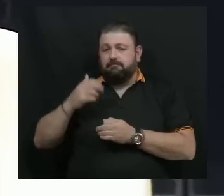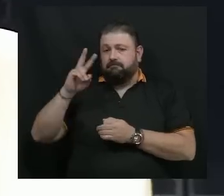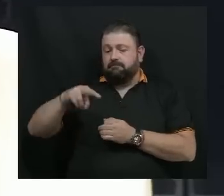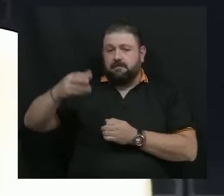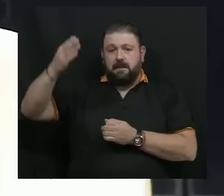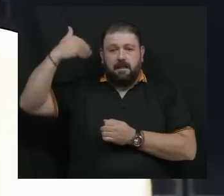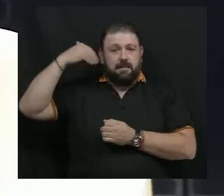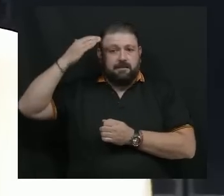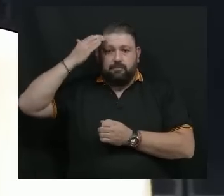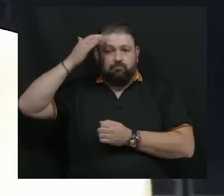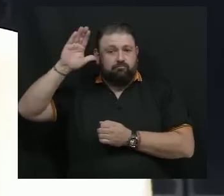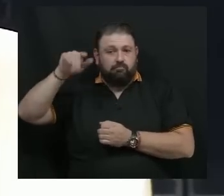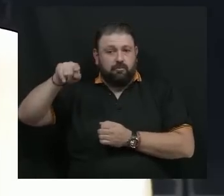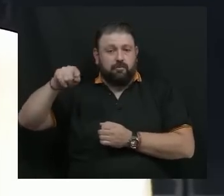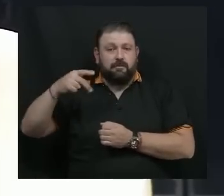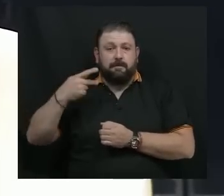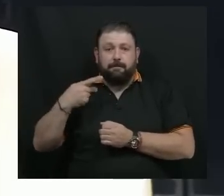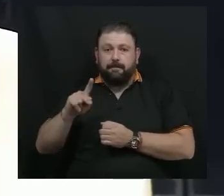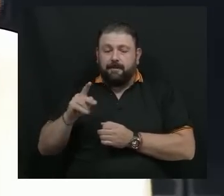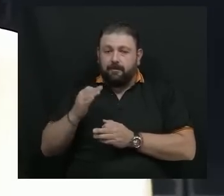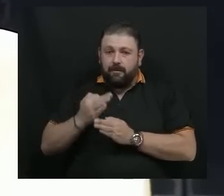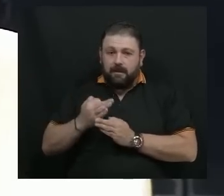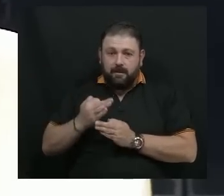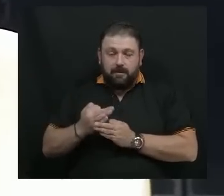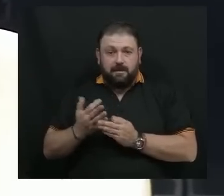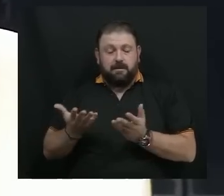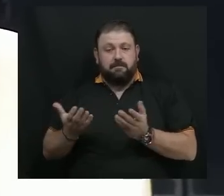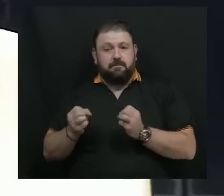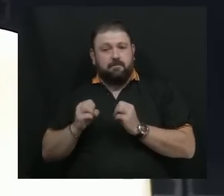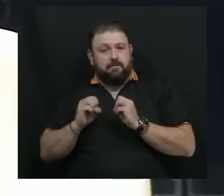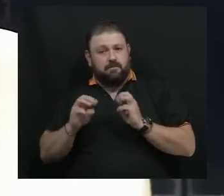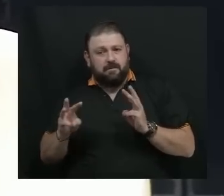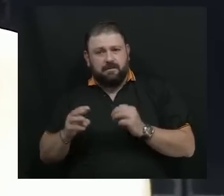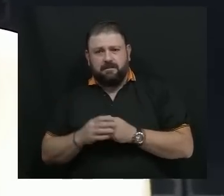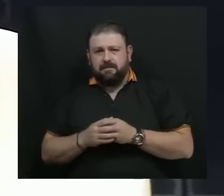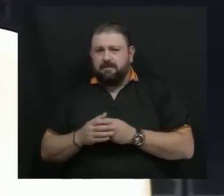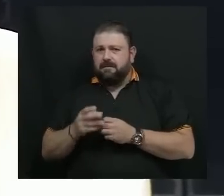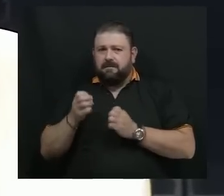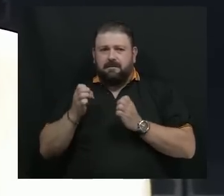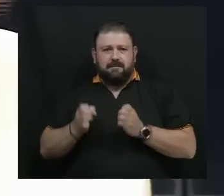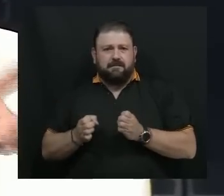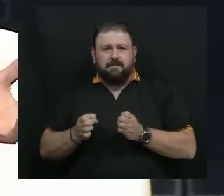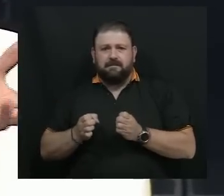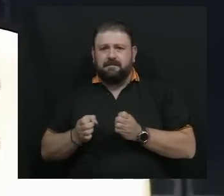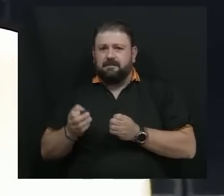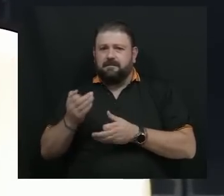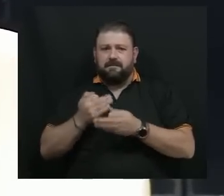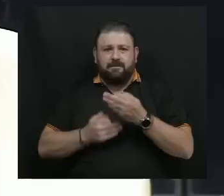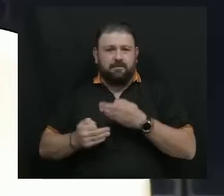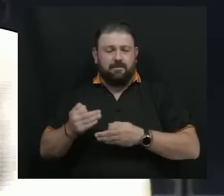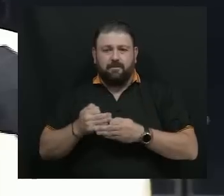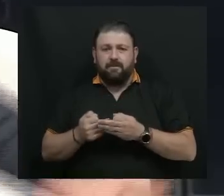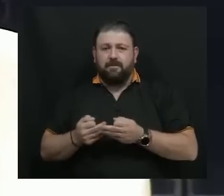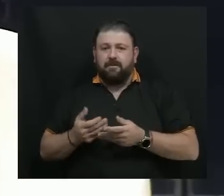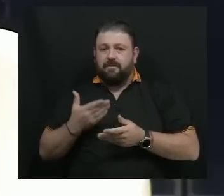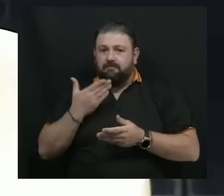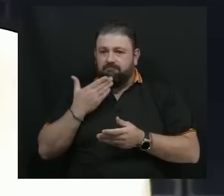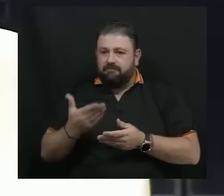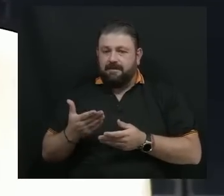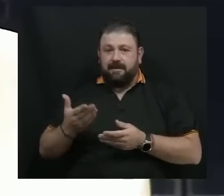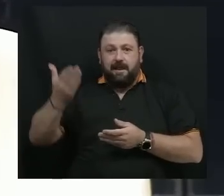pero eras vendedora ambulante. O sea, estabas en la calle con